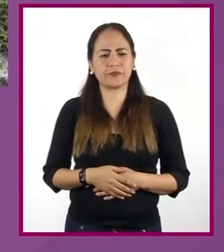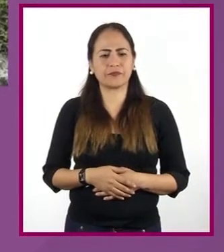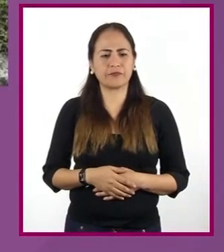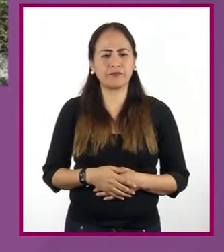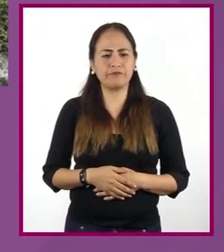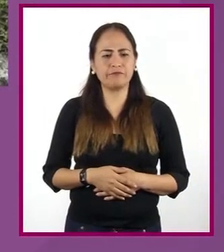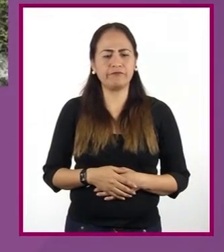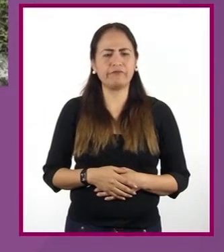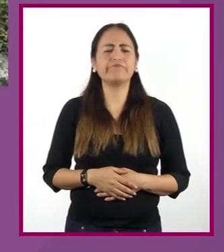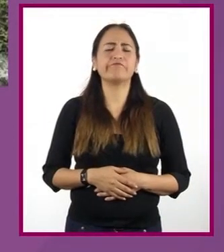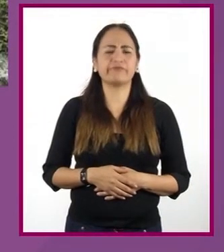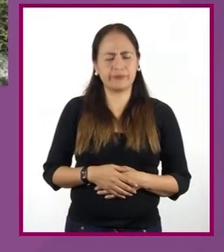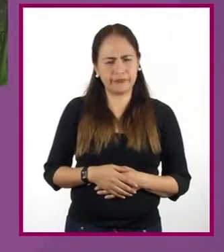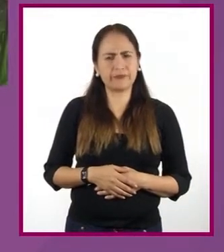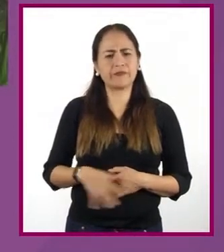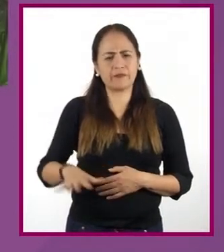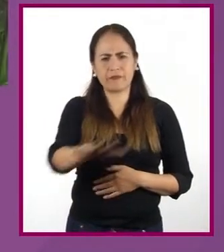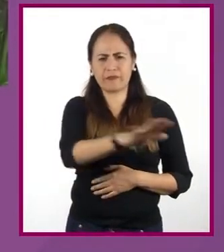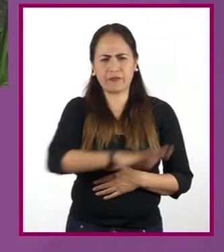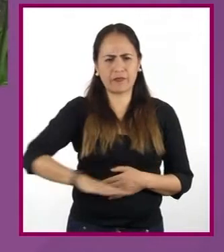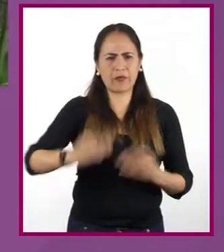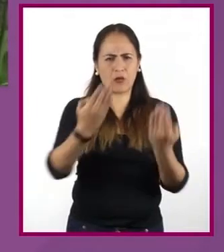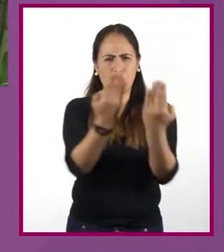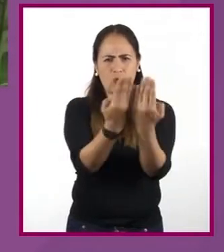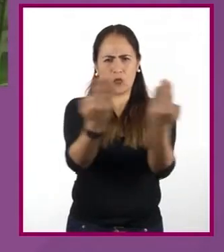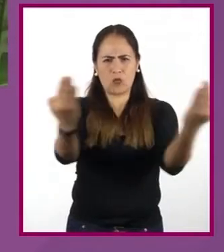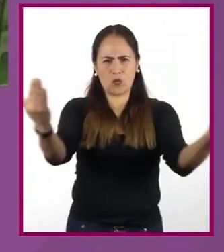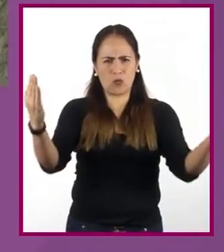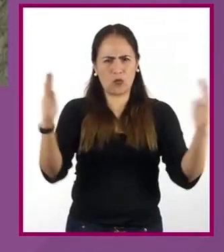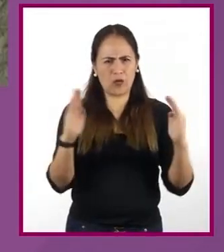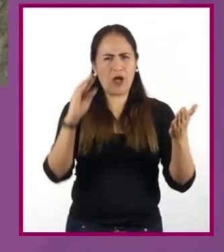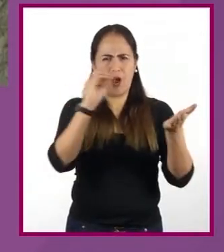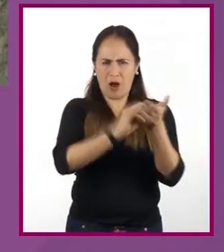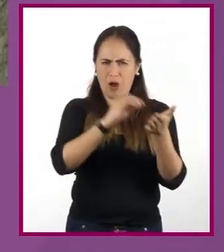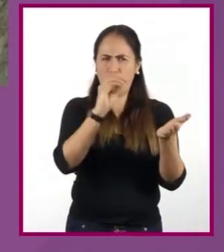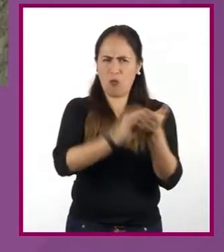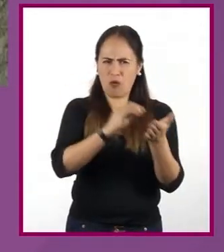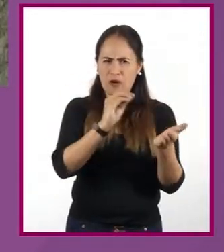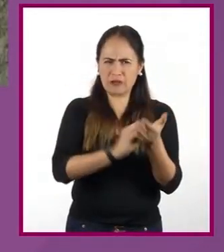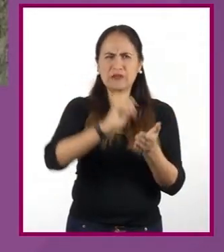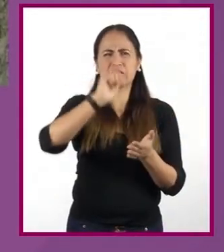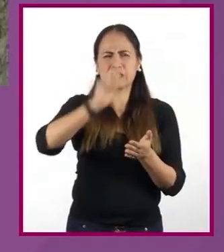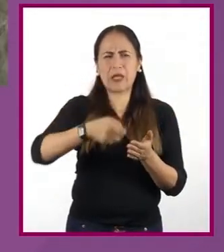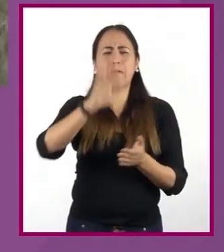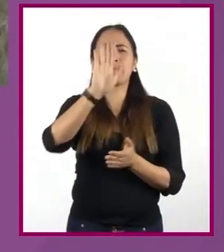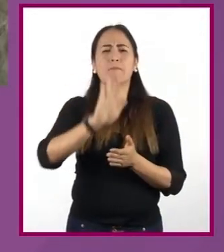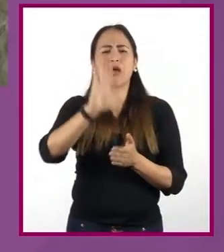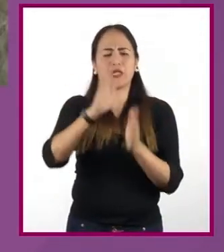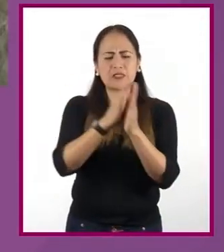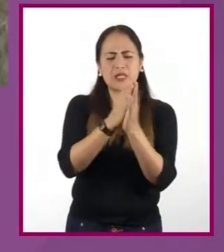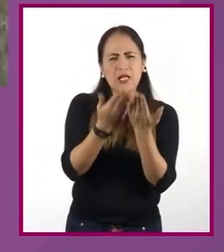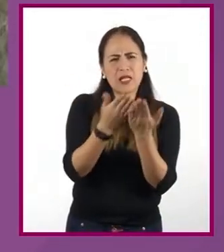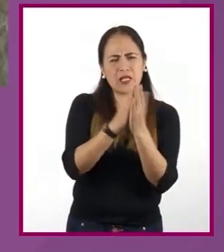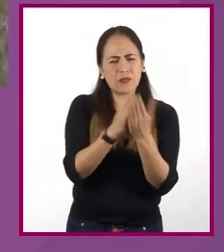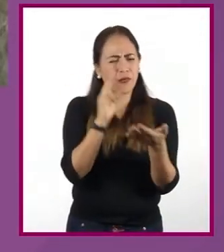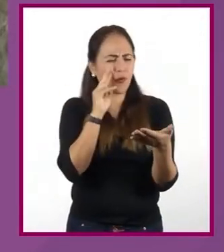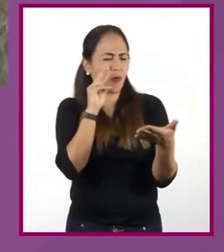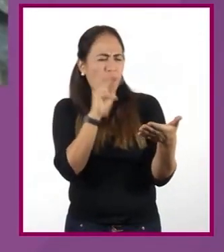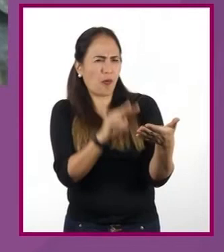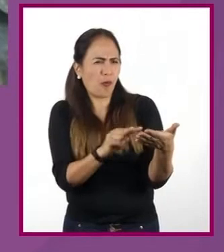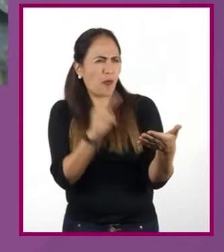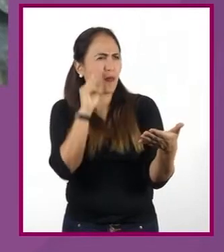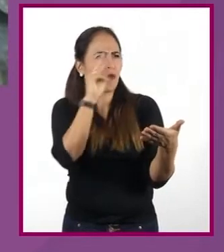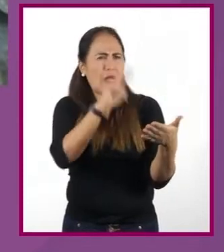Y es que, en general, los muros que se han preservado en Toniná son como un libro en que puede apreciarse, aparte de la